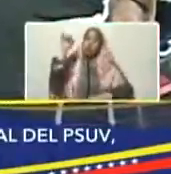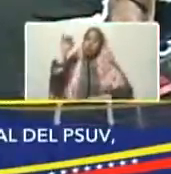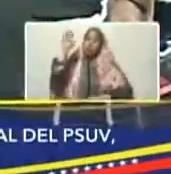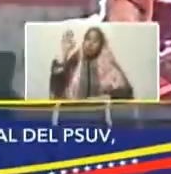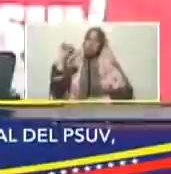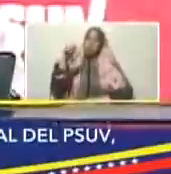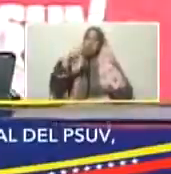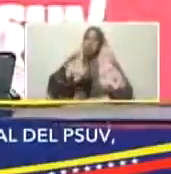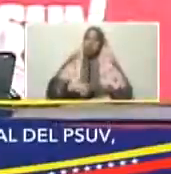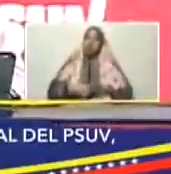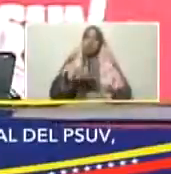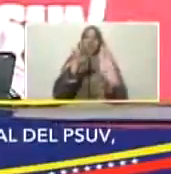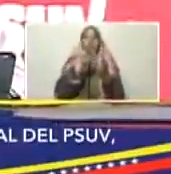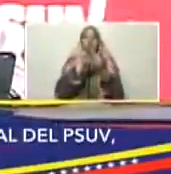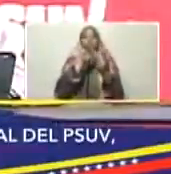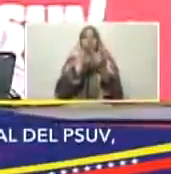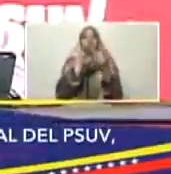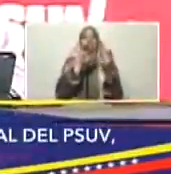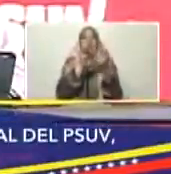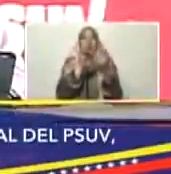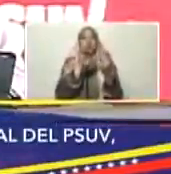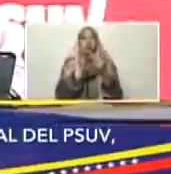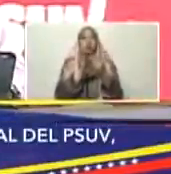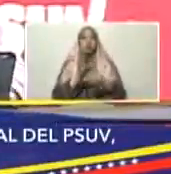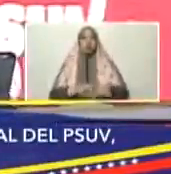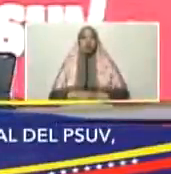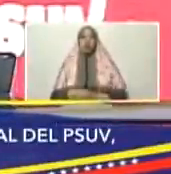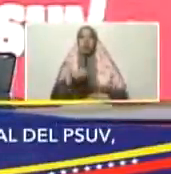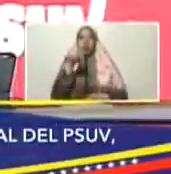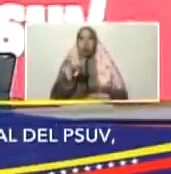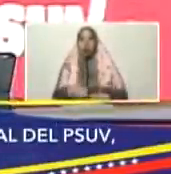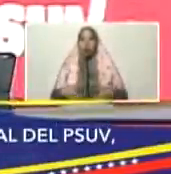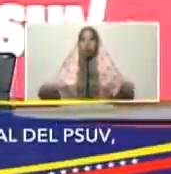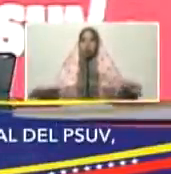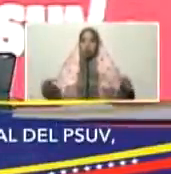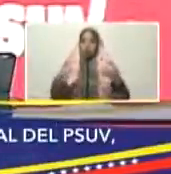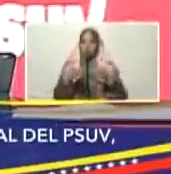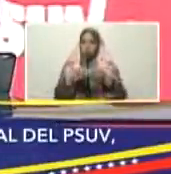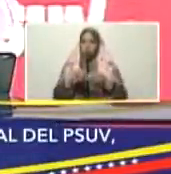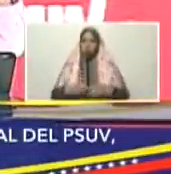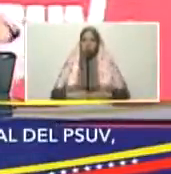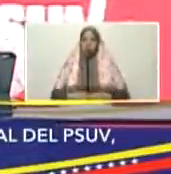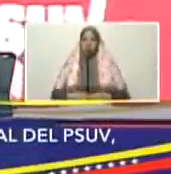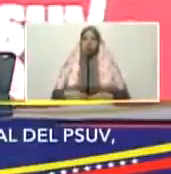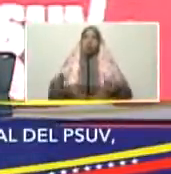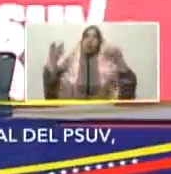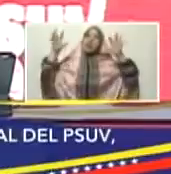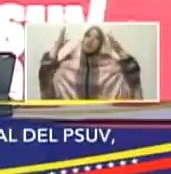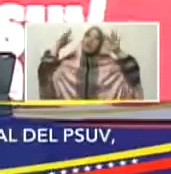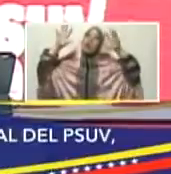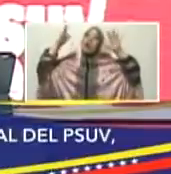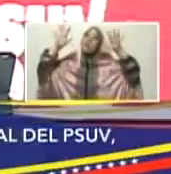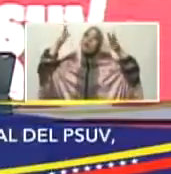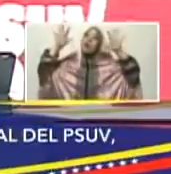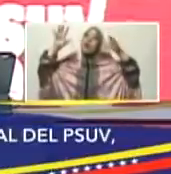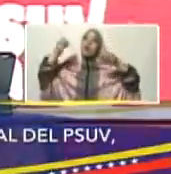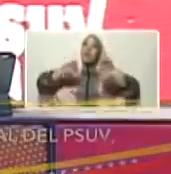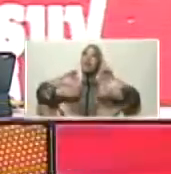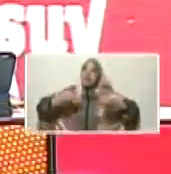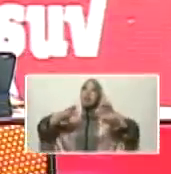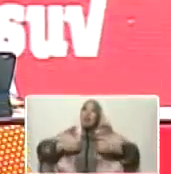esta señal y nos quedamos aquí en reunión permanente vamos algún aplauso a venezuela que vio la